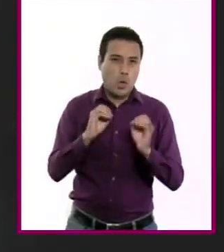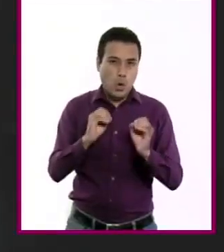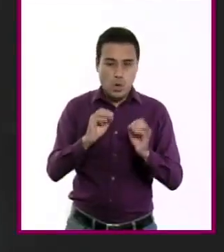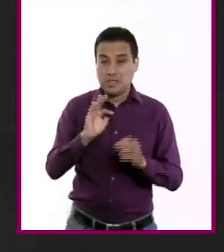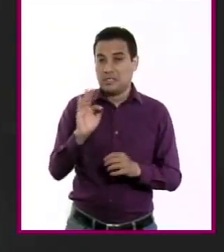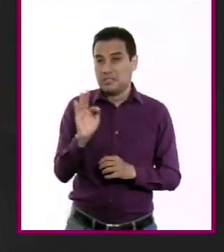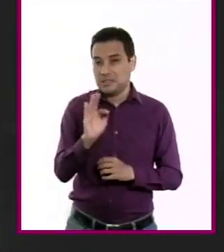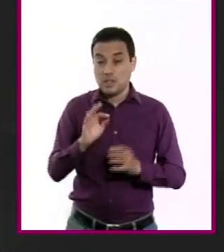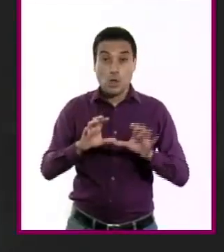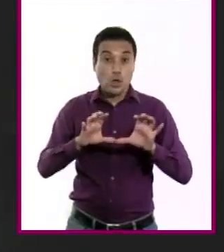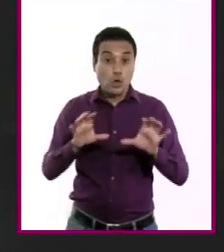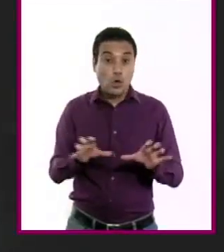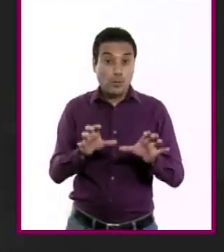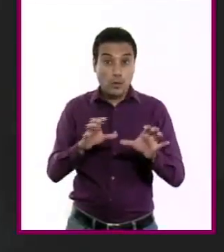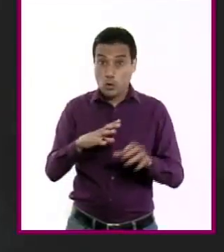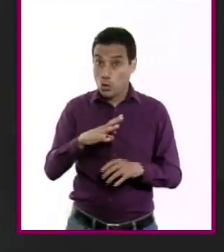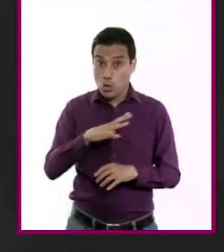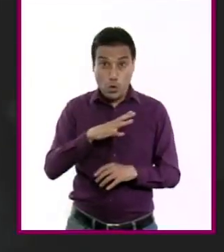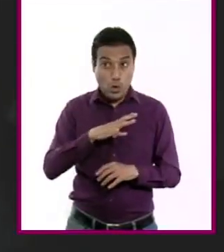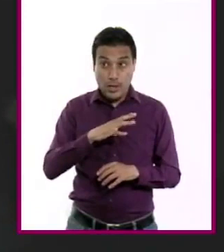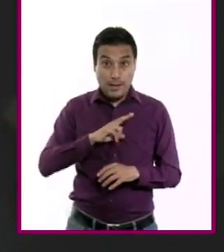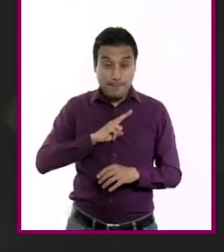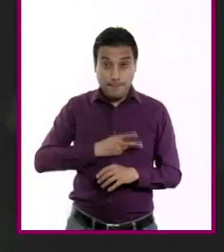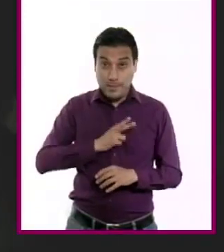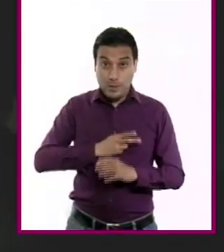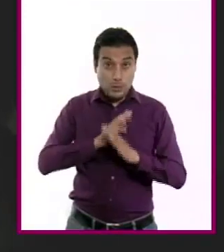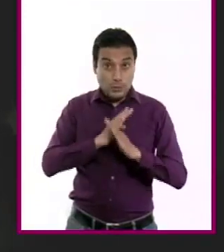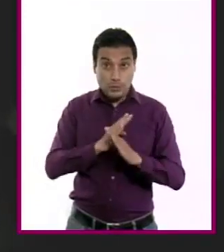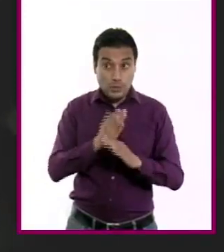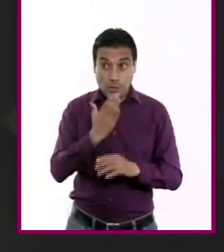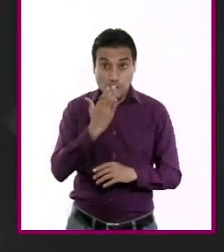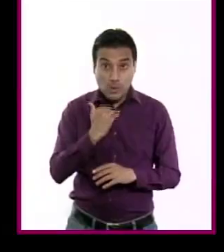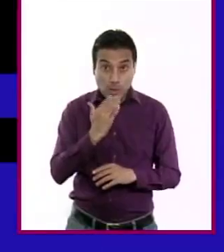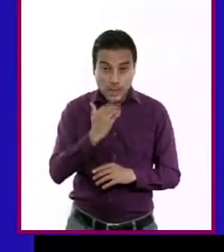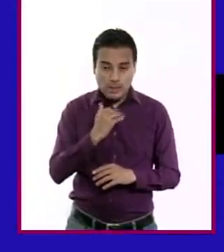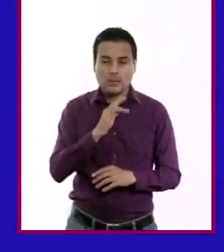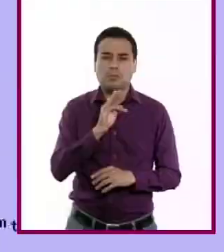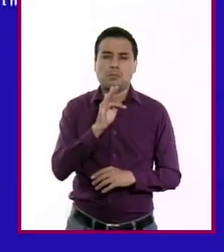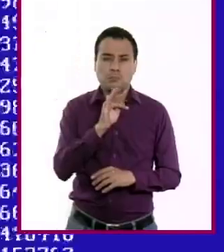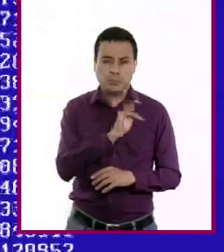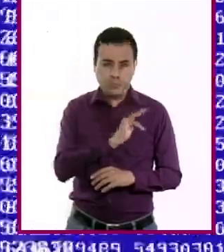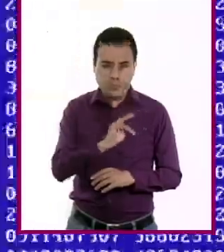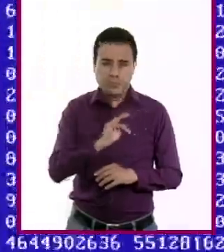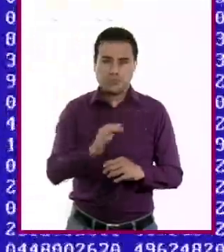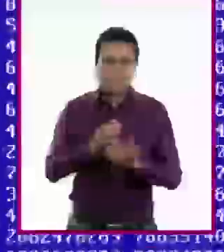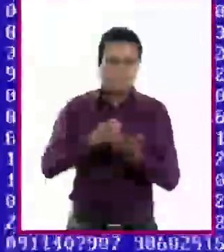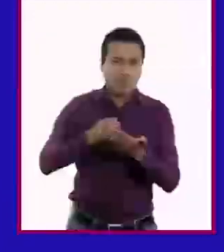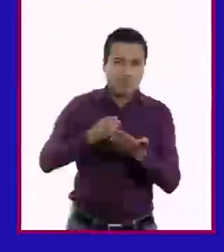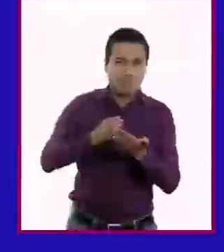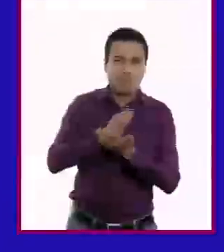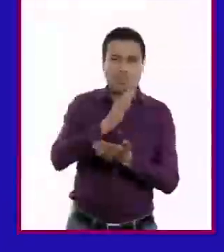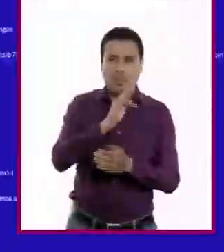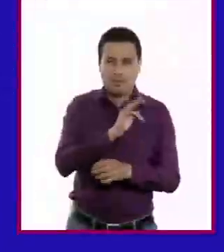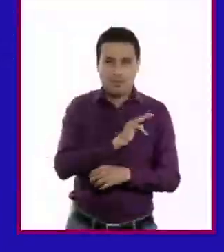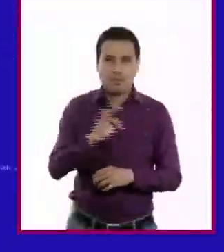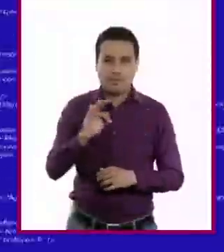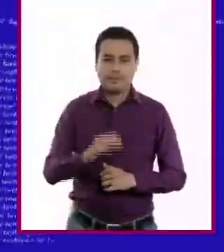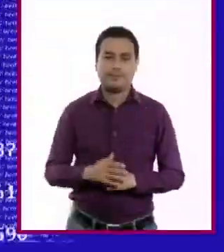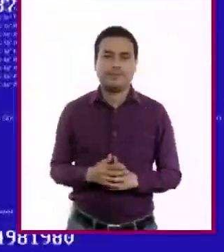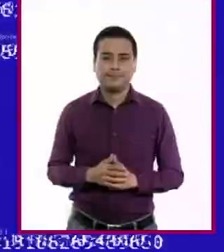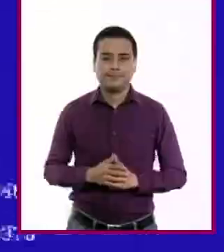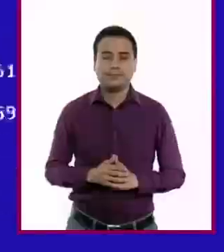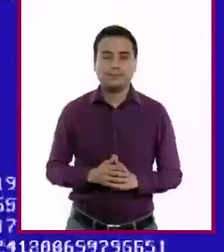o inclusive en una computadora que no tenga un antivirus, uh-huh, se puede colar un agente malicioso. Sí. El cual, si tú